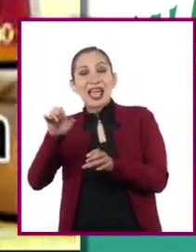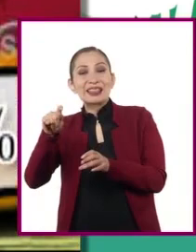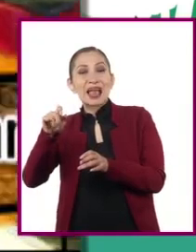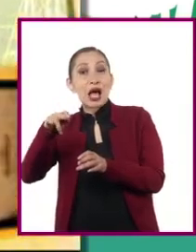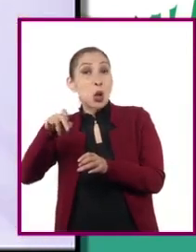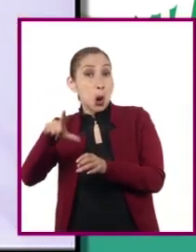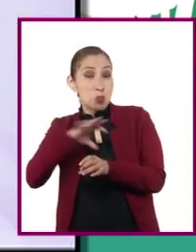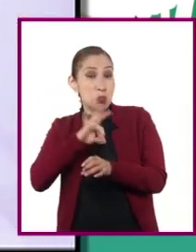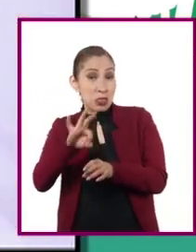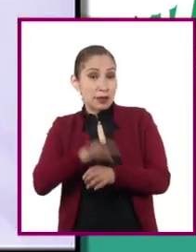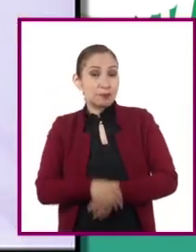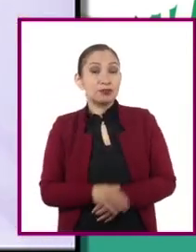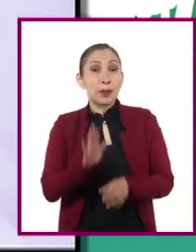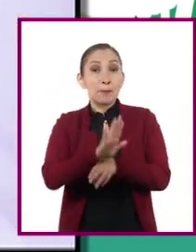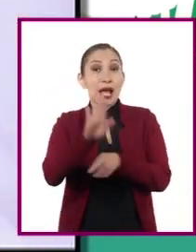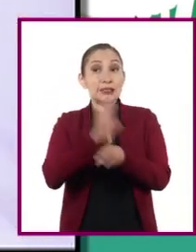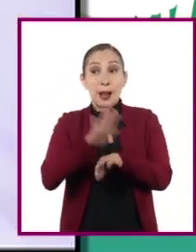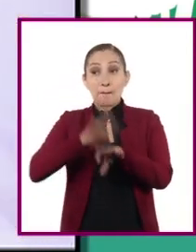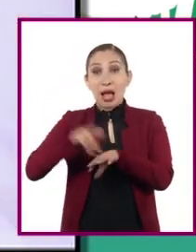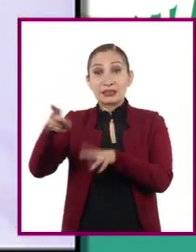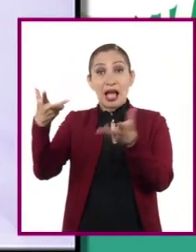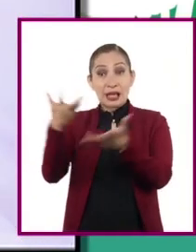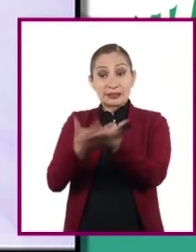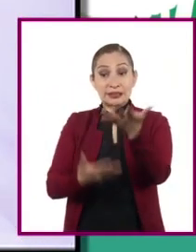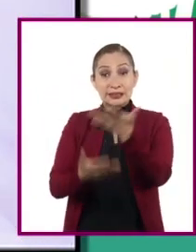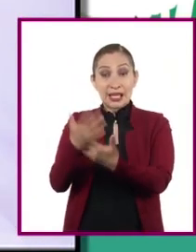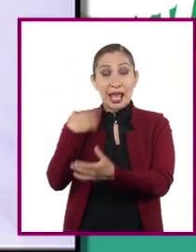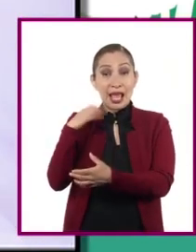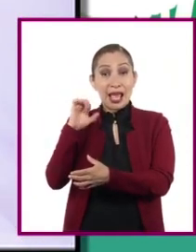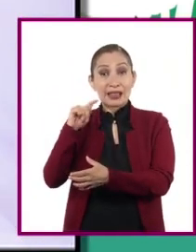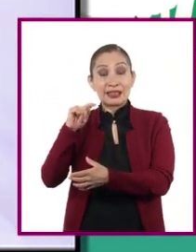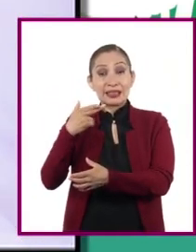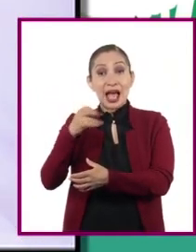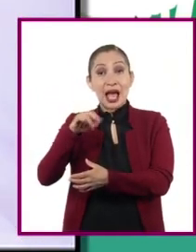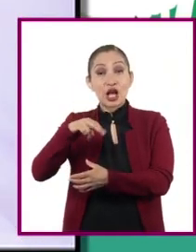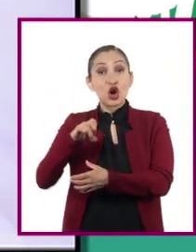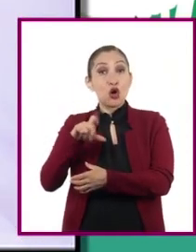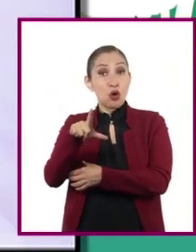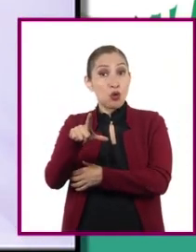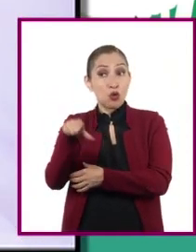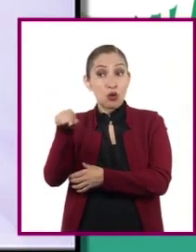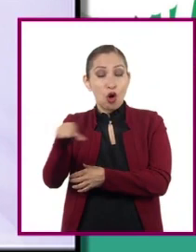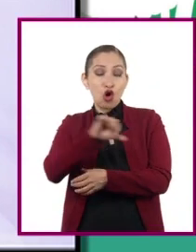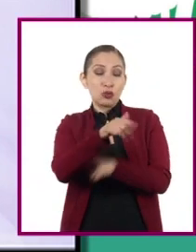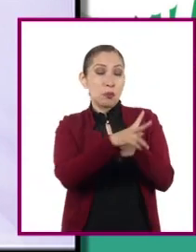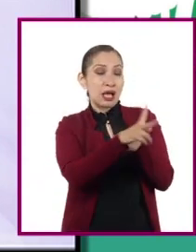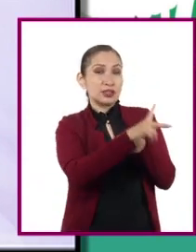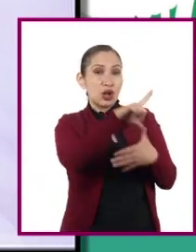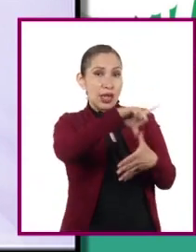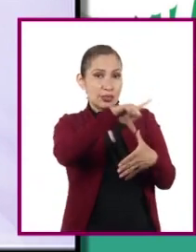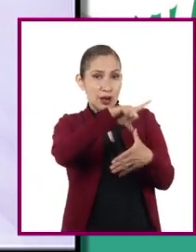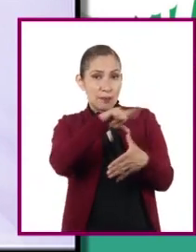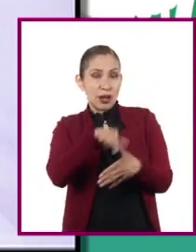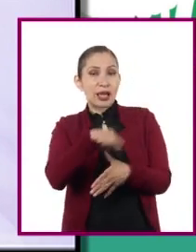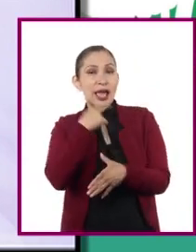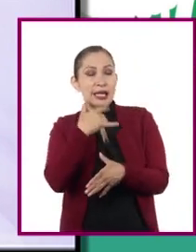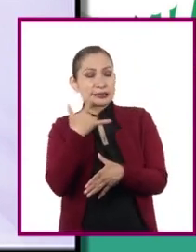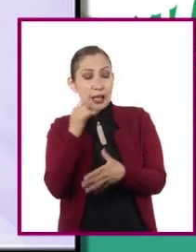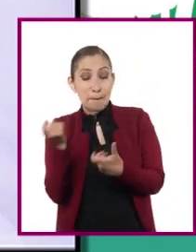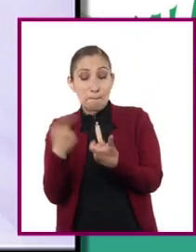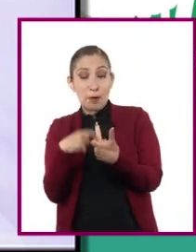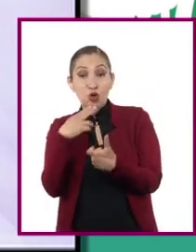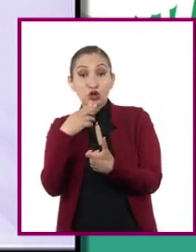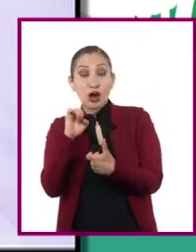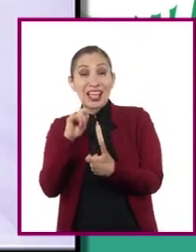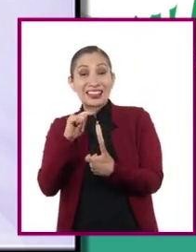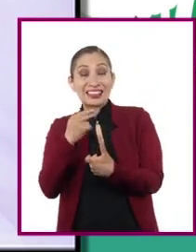etanol. Brasil es el mayor productor mundial de etanol. Otros países latinoamericanos que se están sumando